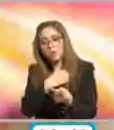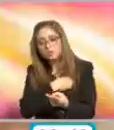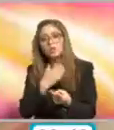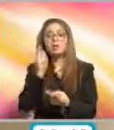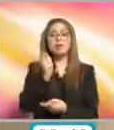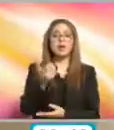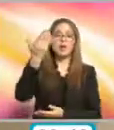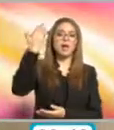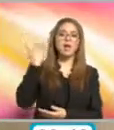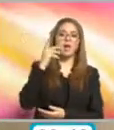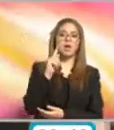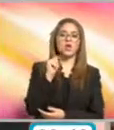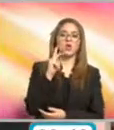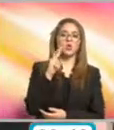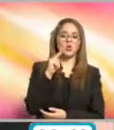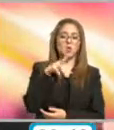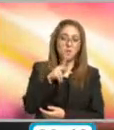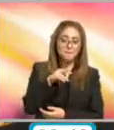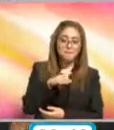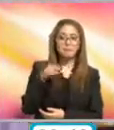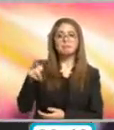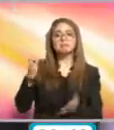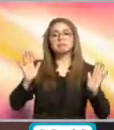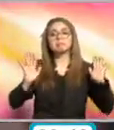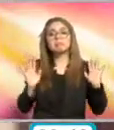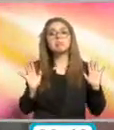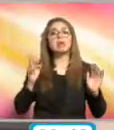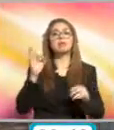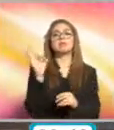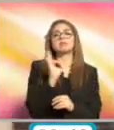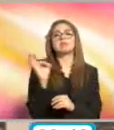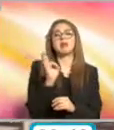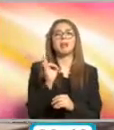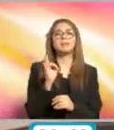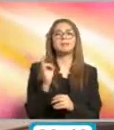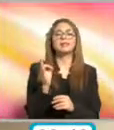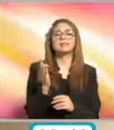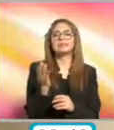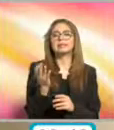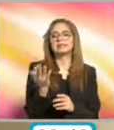el Trump Care hace unas semanas, pues vamos a tener una